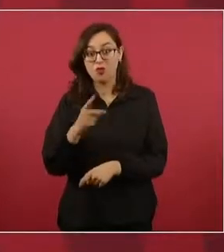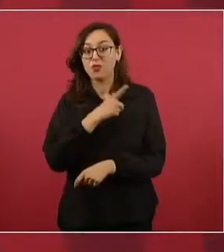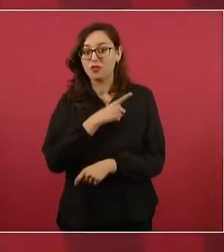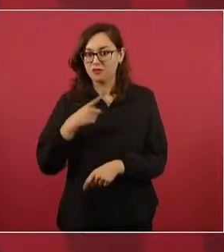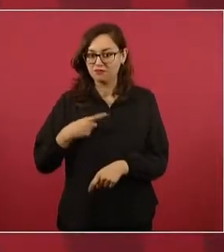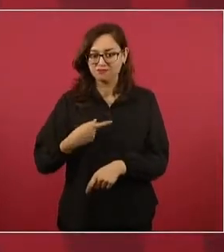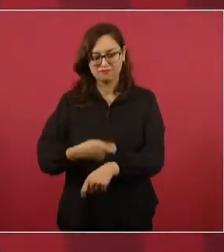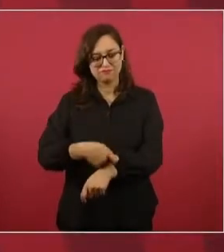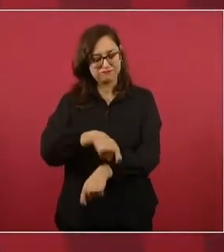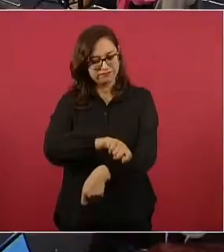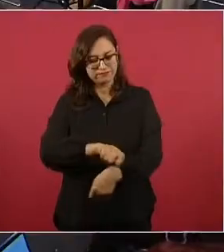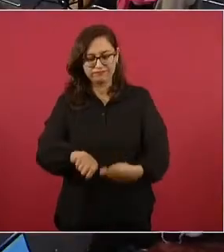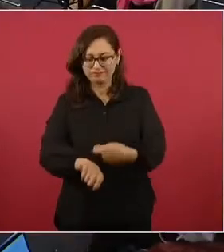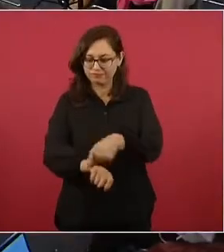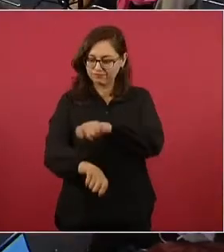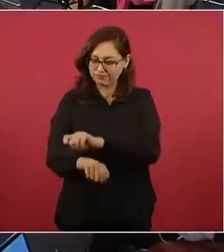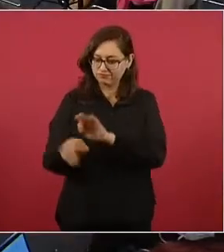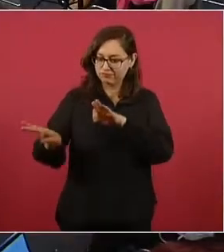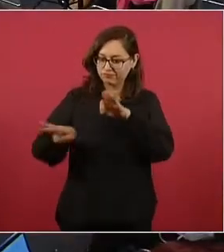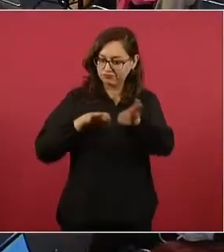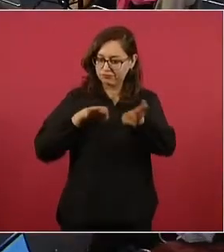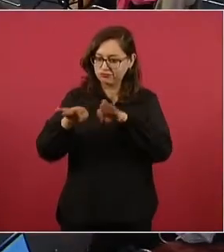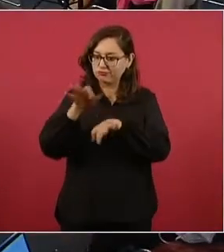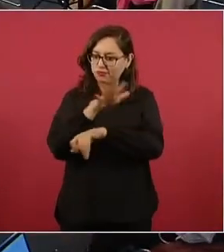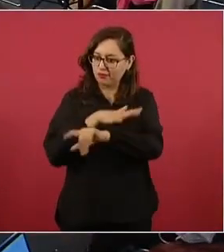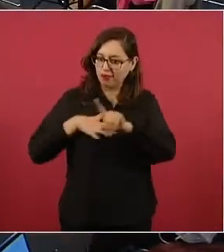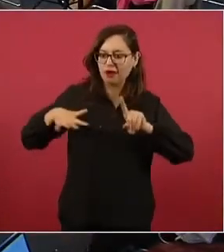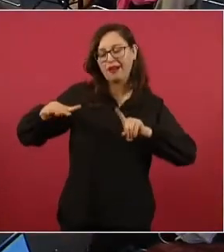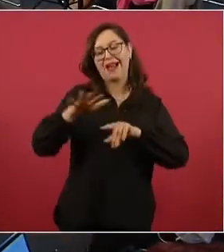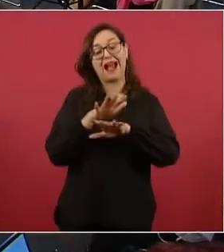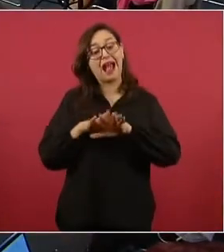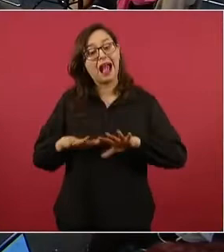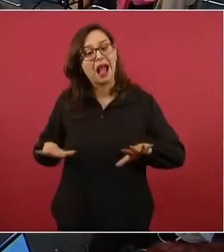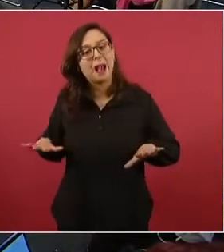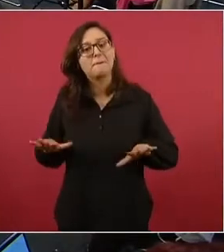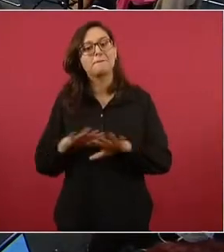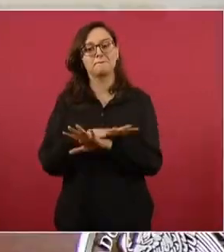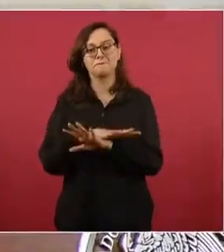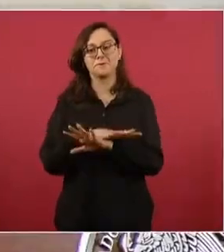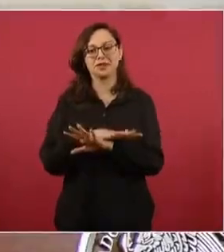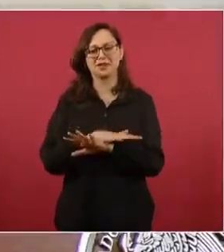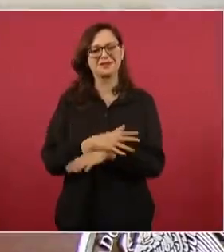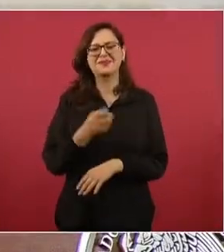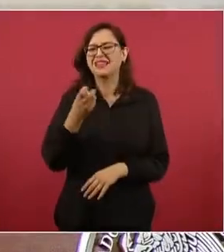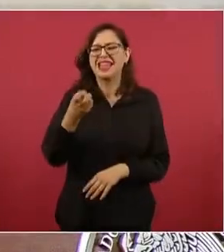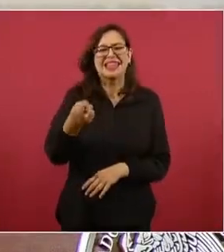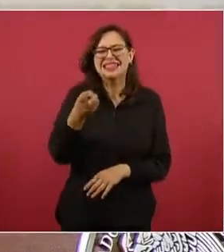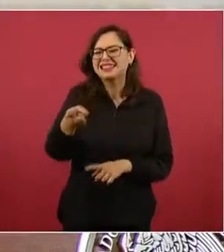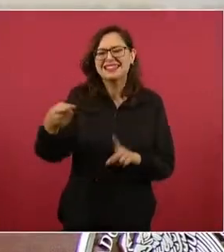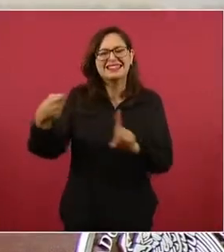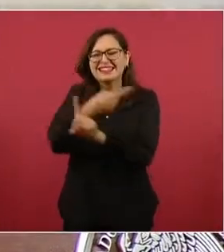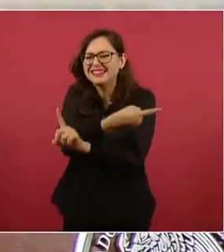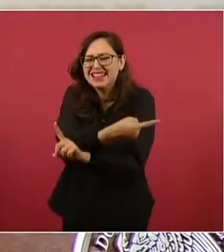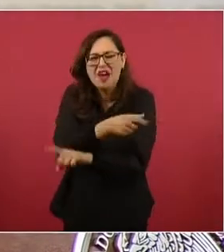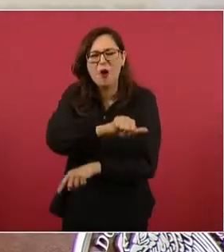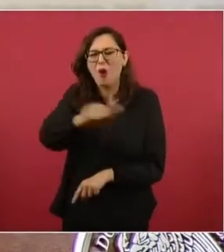Sí, y publicar todo. Ese es otro asunto. Estoy hablando nada